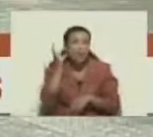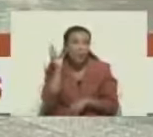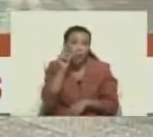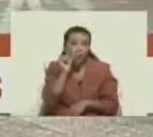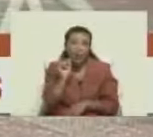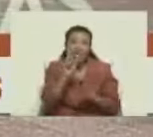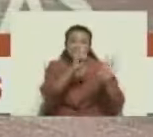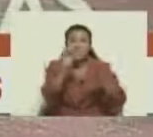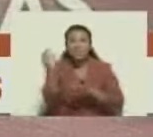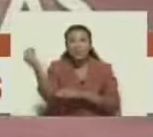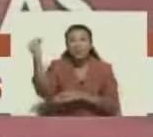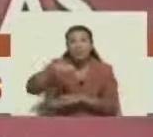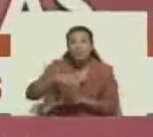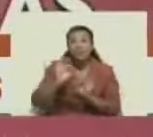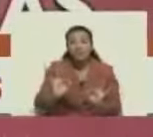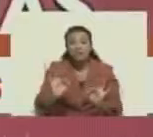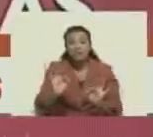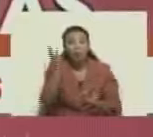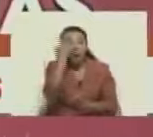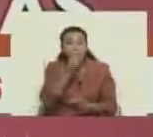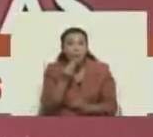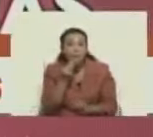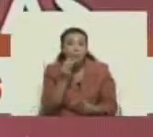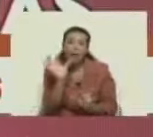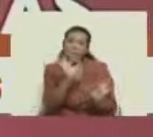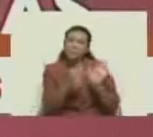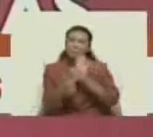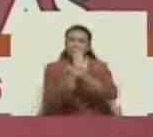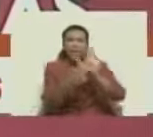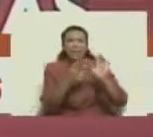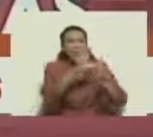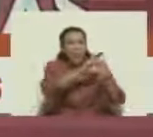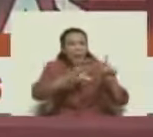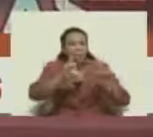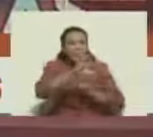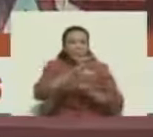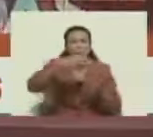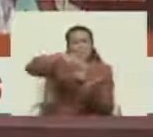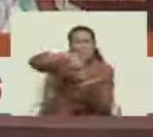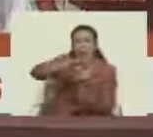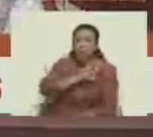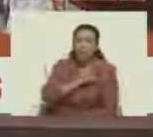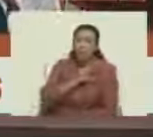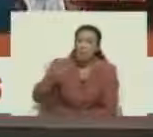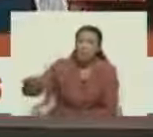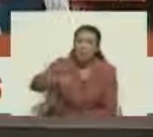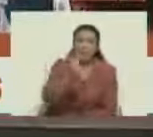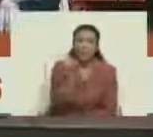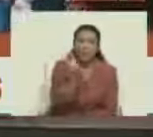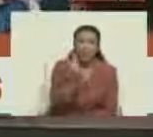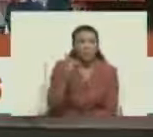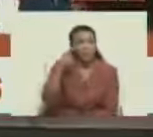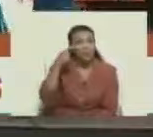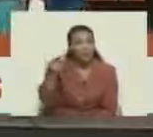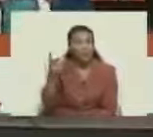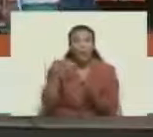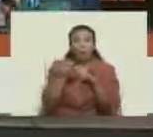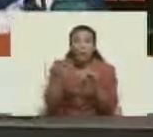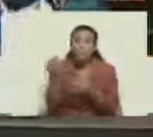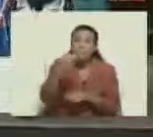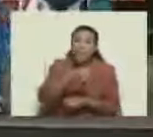más de 600 niños, niñas y adolescentes hacen esta representación. En el transcurso de la transmisión, nosotros